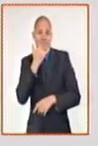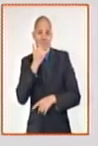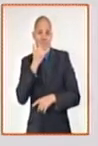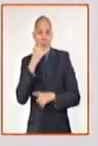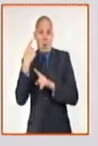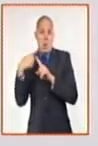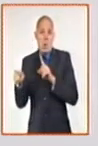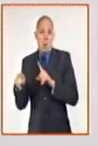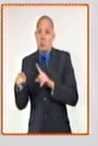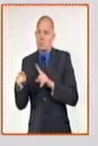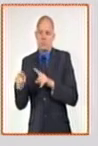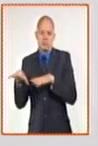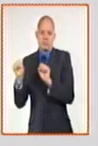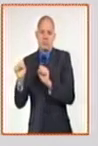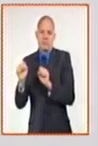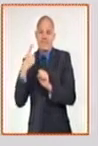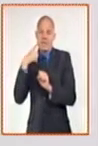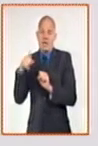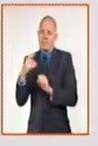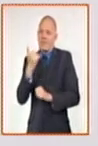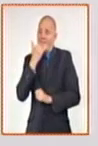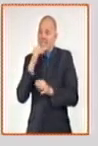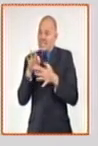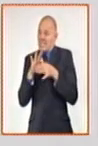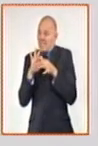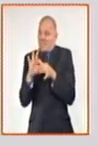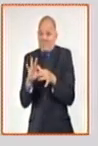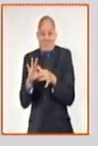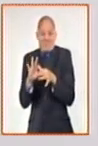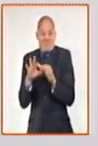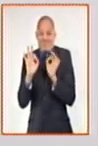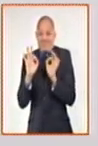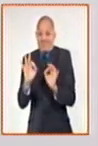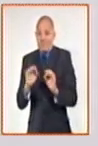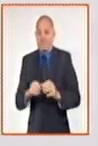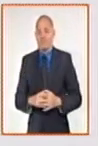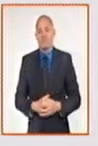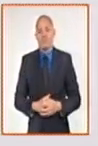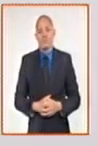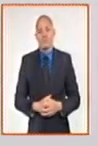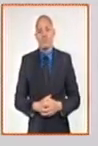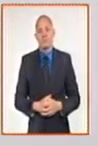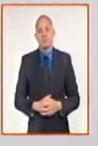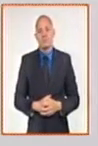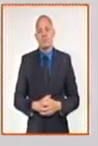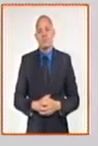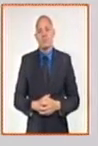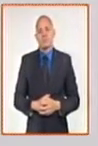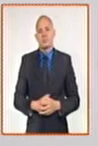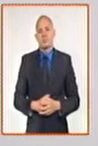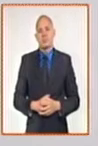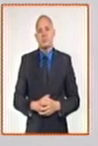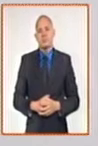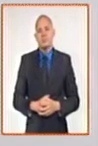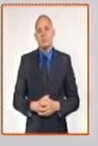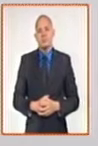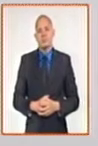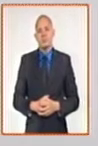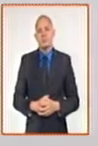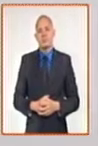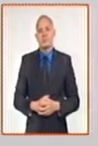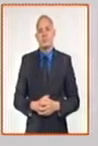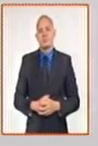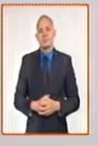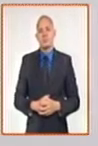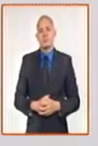servicio. O sea que el nivel de afectación fue grande. En la provincia de Pinar del Río realmente fue bien alto. En cuanto a los consumidores,